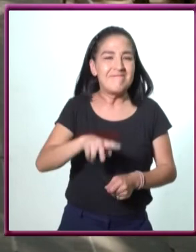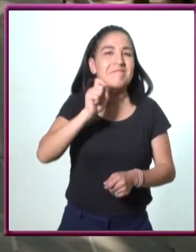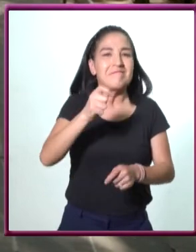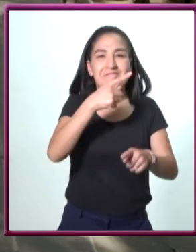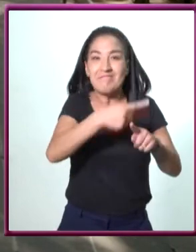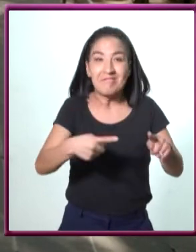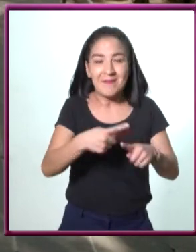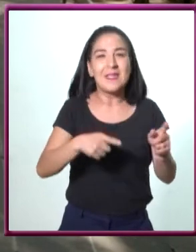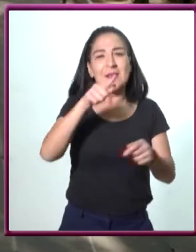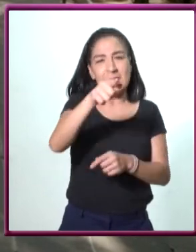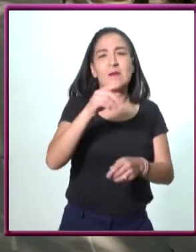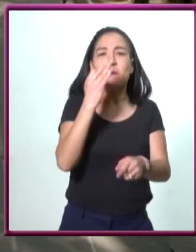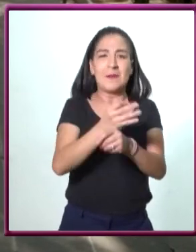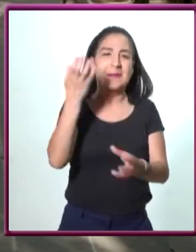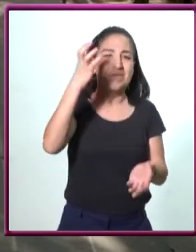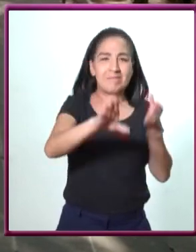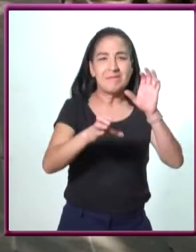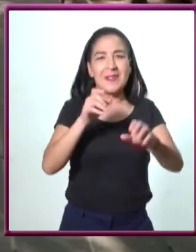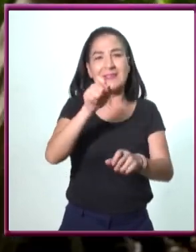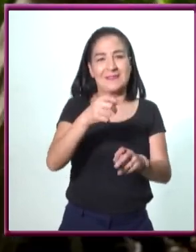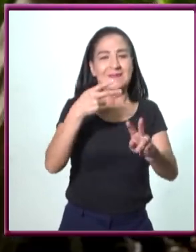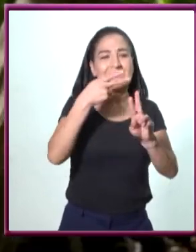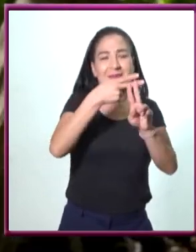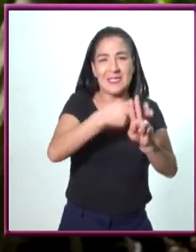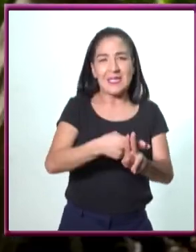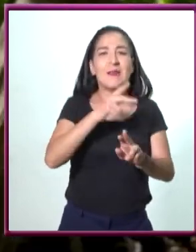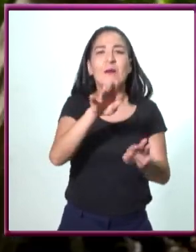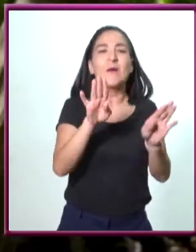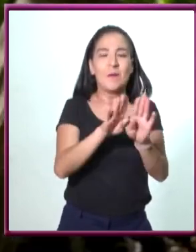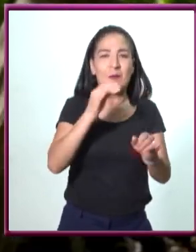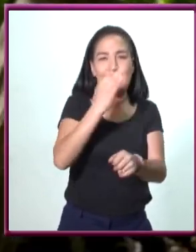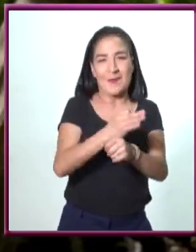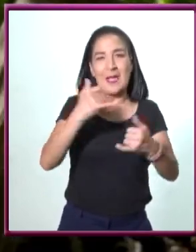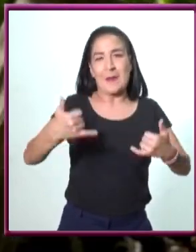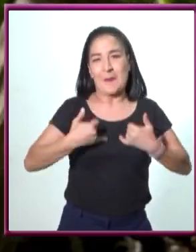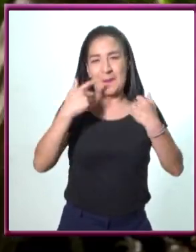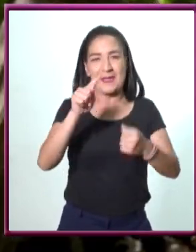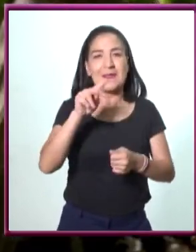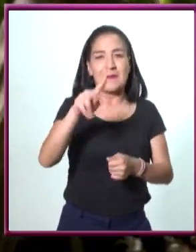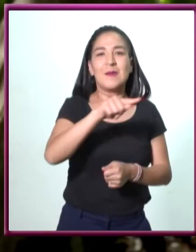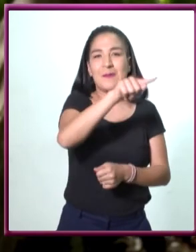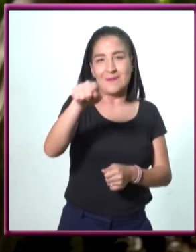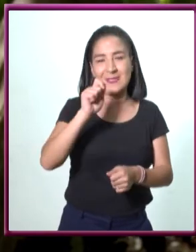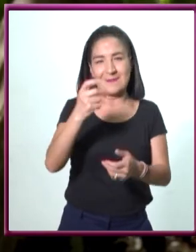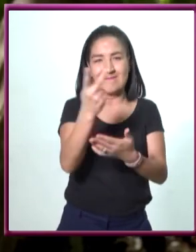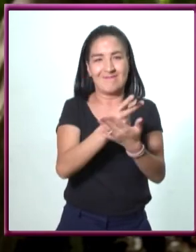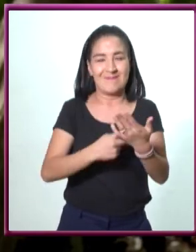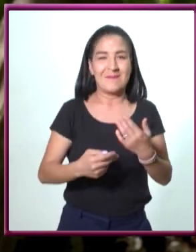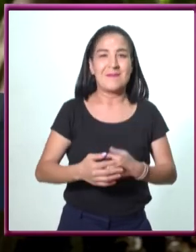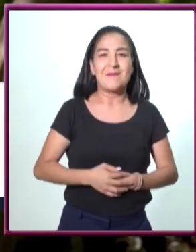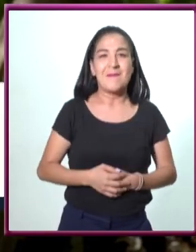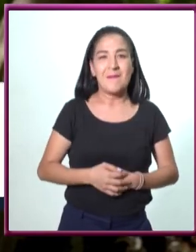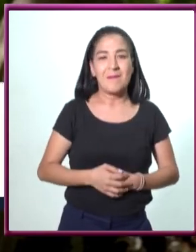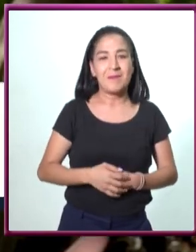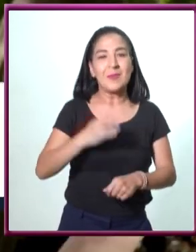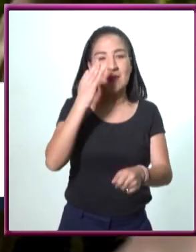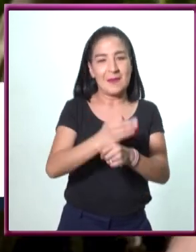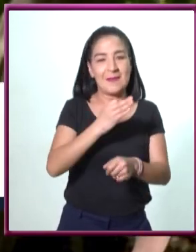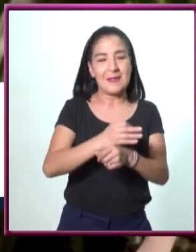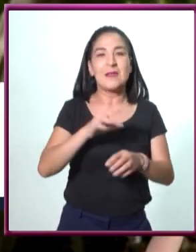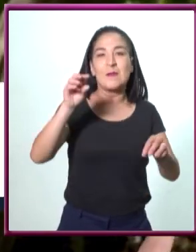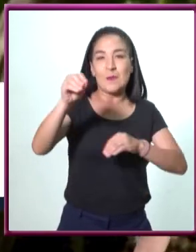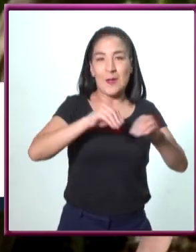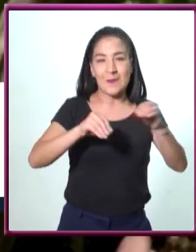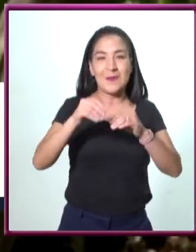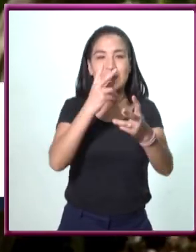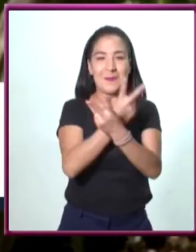medias? Cuéntanos en nuestras redes sociales. Colabora con Jóvenes en TV, haz tuyo este programa. Es momento